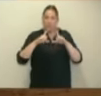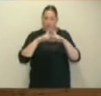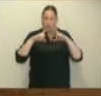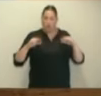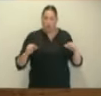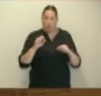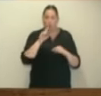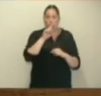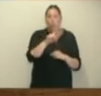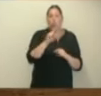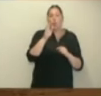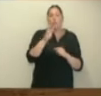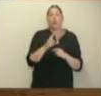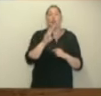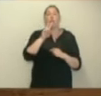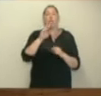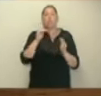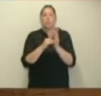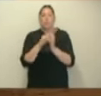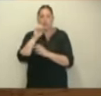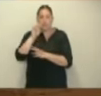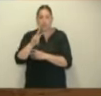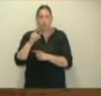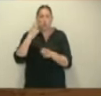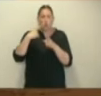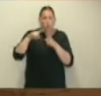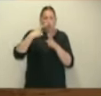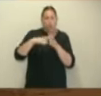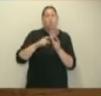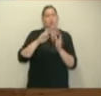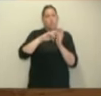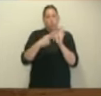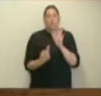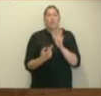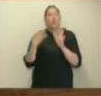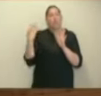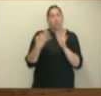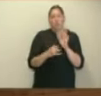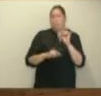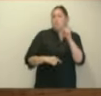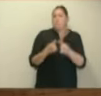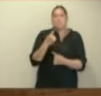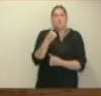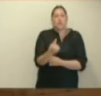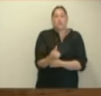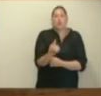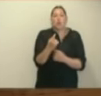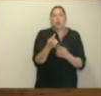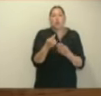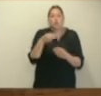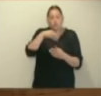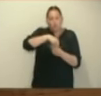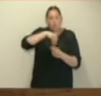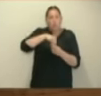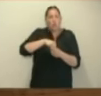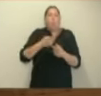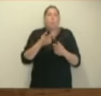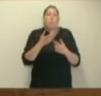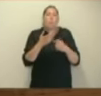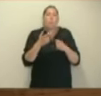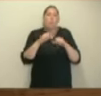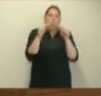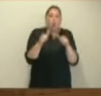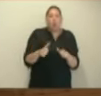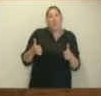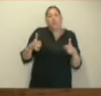una serie de cuestiones que nos parece esenciales. En primer lugar, configura en su esencia un modelo mixto de colaboración